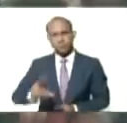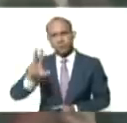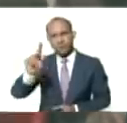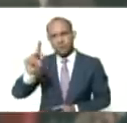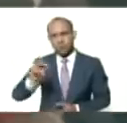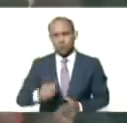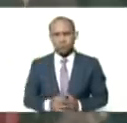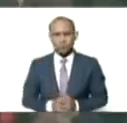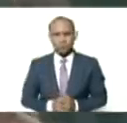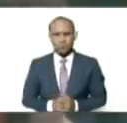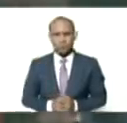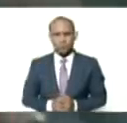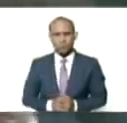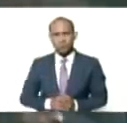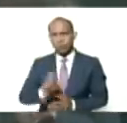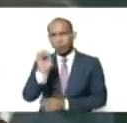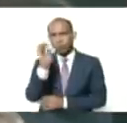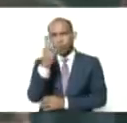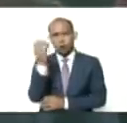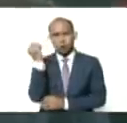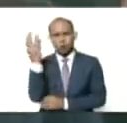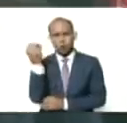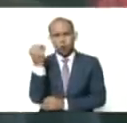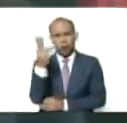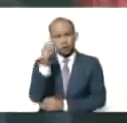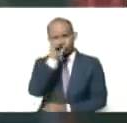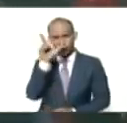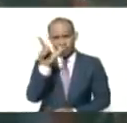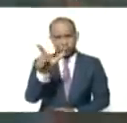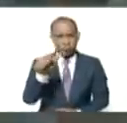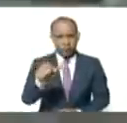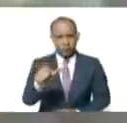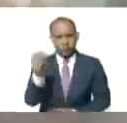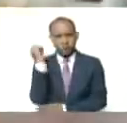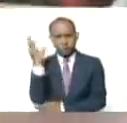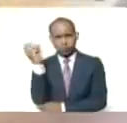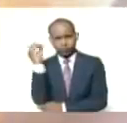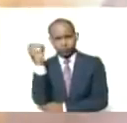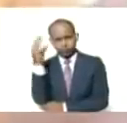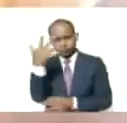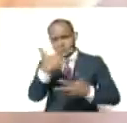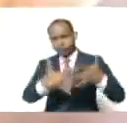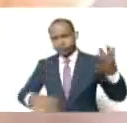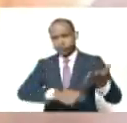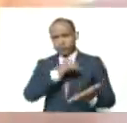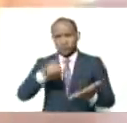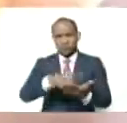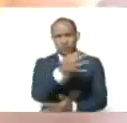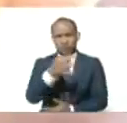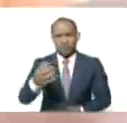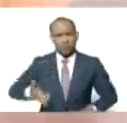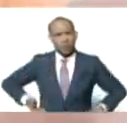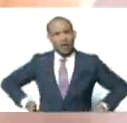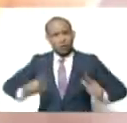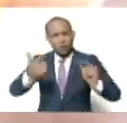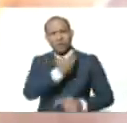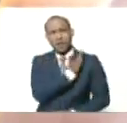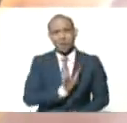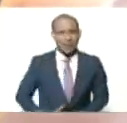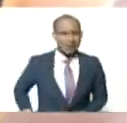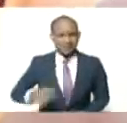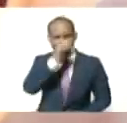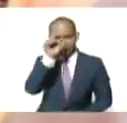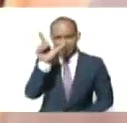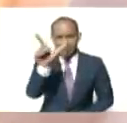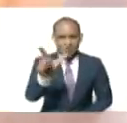Segundo, el cuarto congreso del PSU, en esta plenaria extraordinaria, autoriza al presidente del